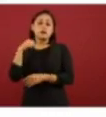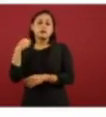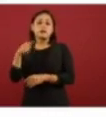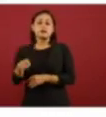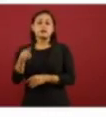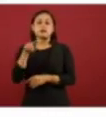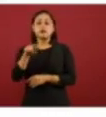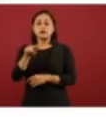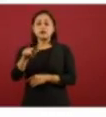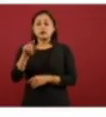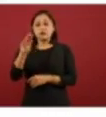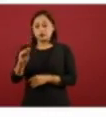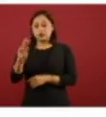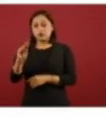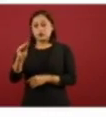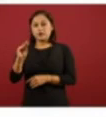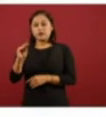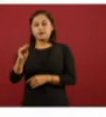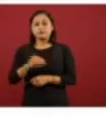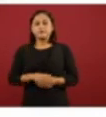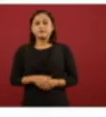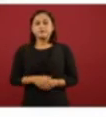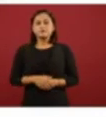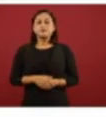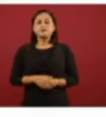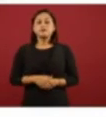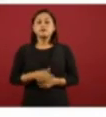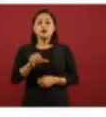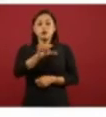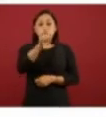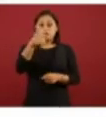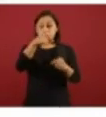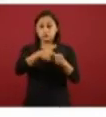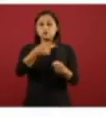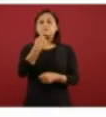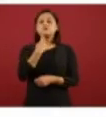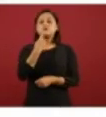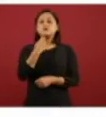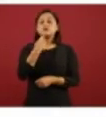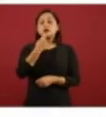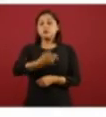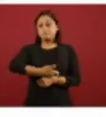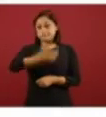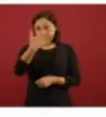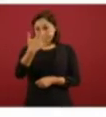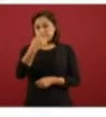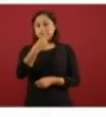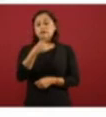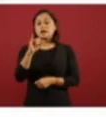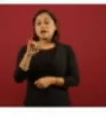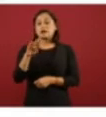19.90 por litro y un margen de 15 centavos. En la gasolina premium, el margen y el precio más alto lo encontramos en